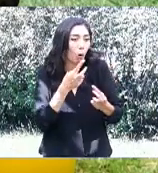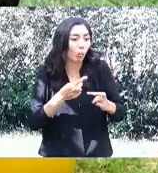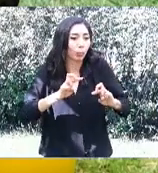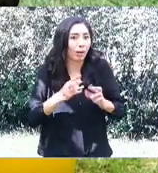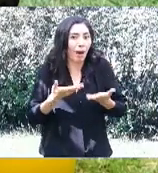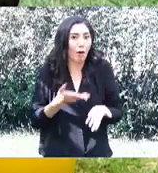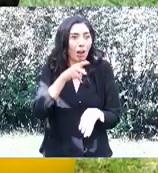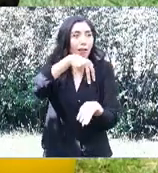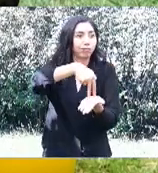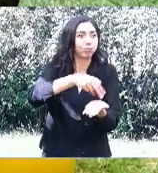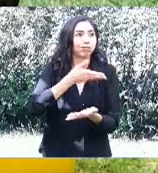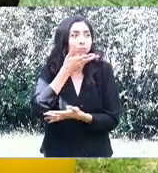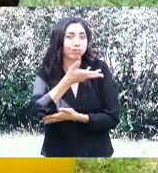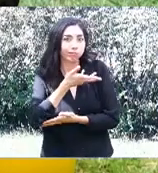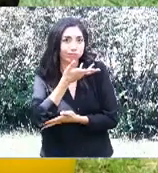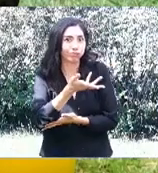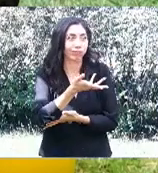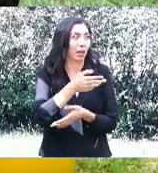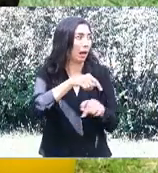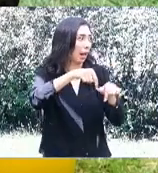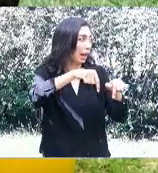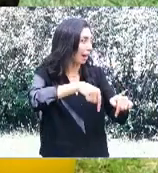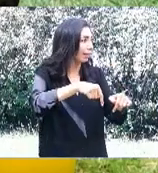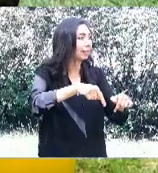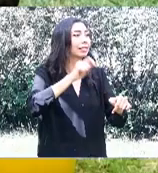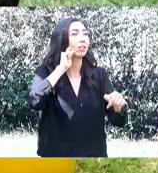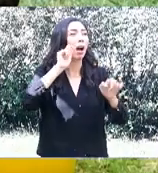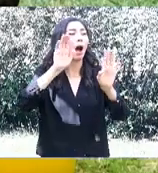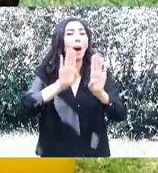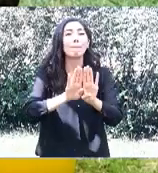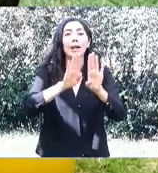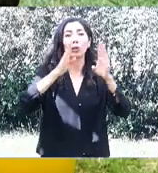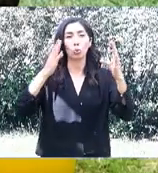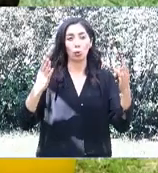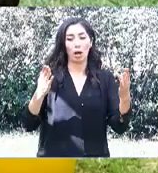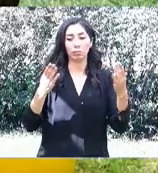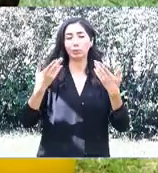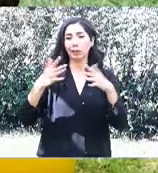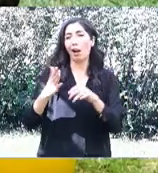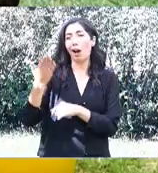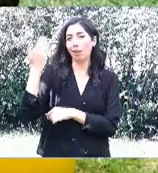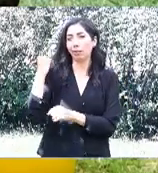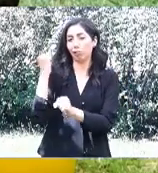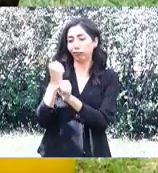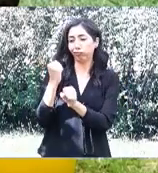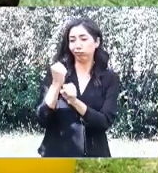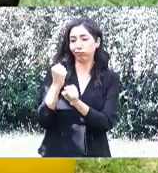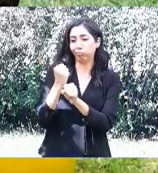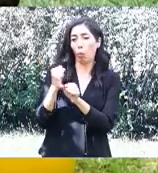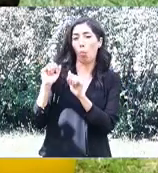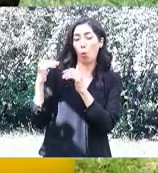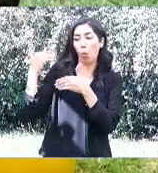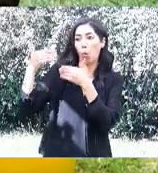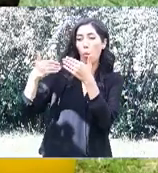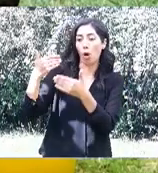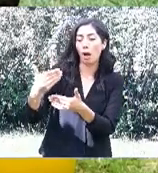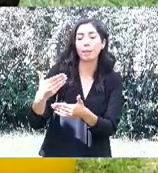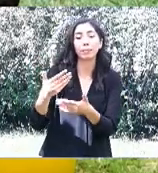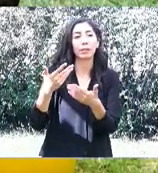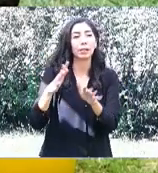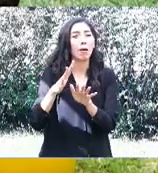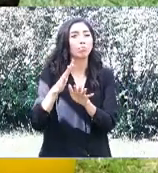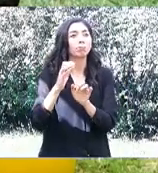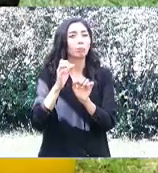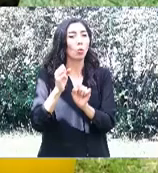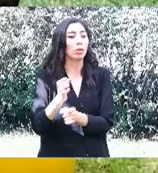instancia en la cual estamos haciendo este esta apertura que ya hemos estado trabajando bastante durante alto tiempo pero el ya nos podemos situar de que estamos